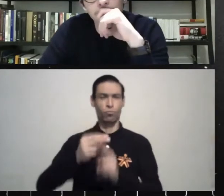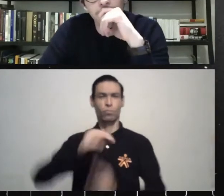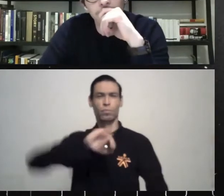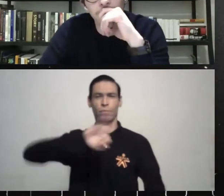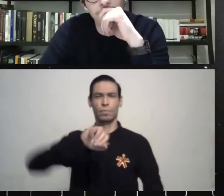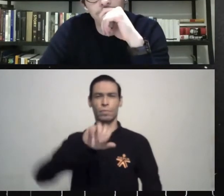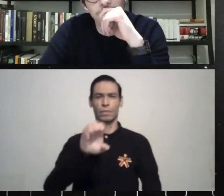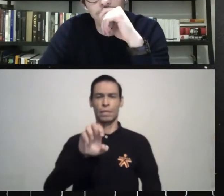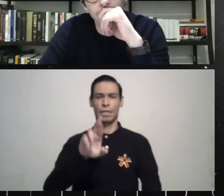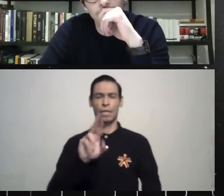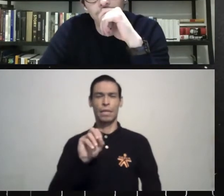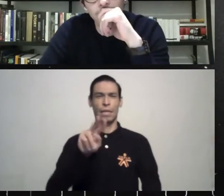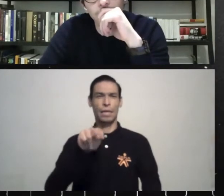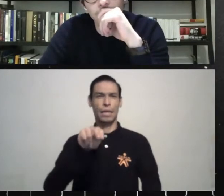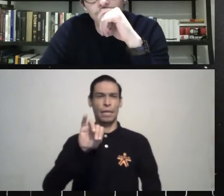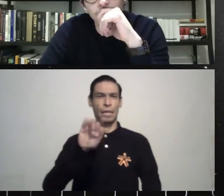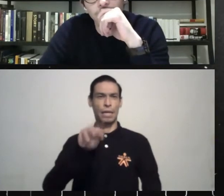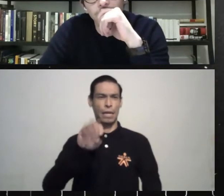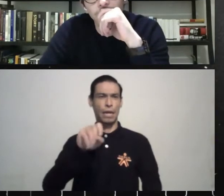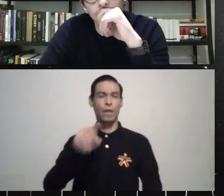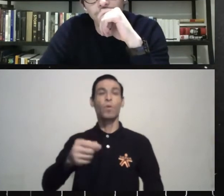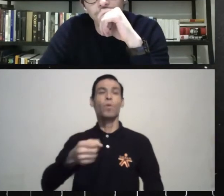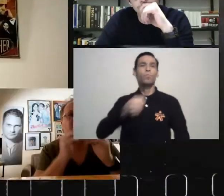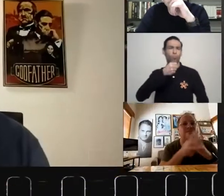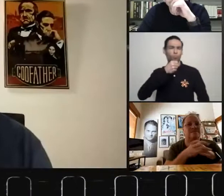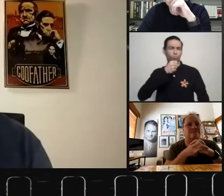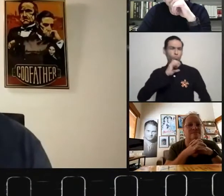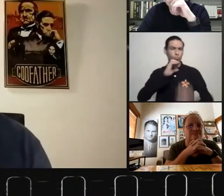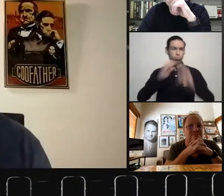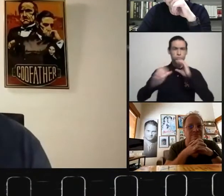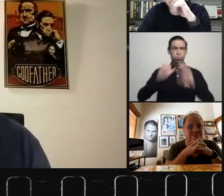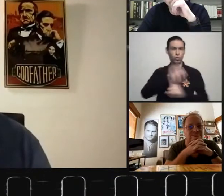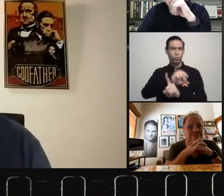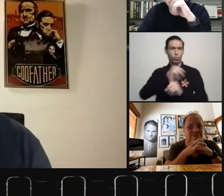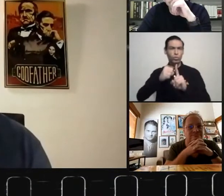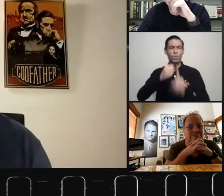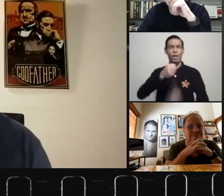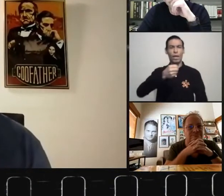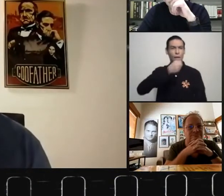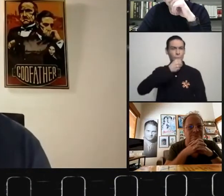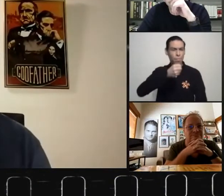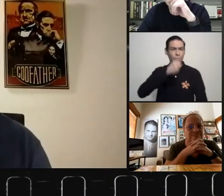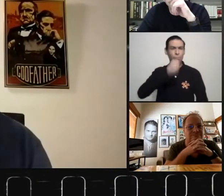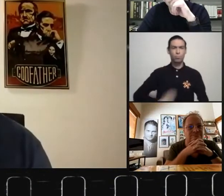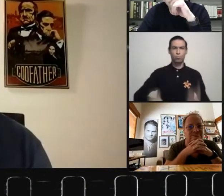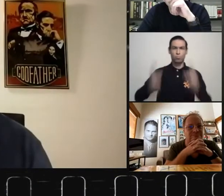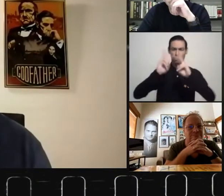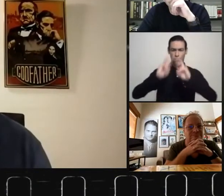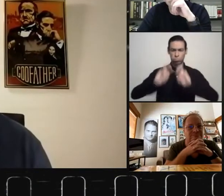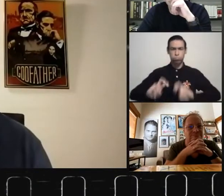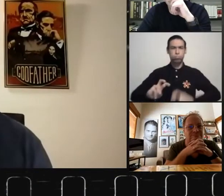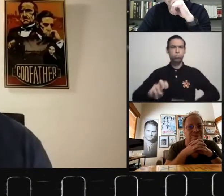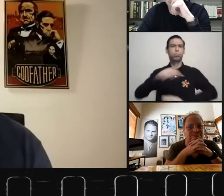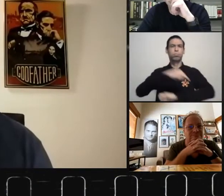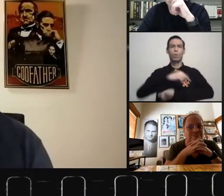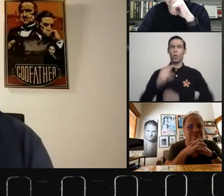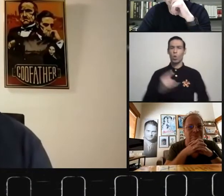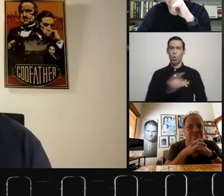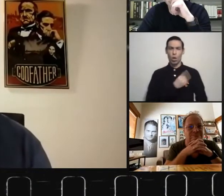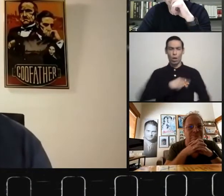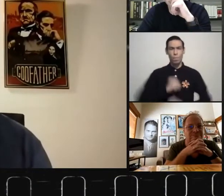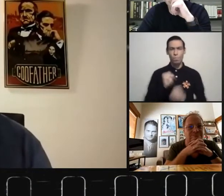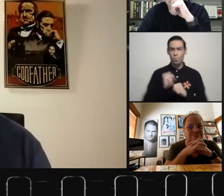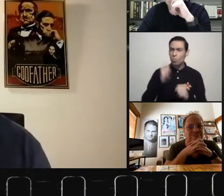hoy. Yo soy comunicador social, periodista de la Universidad de Antioquia, profesor, investigador de la Universidad de La Sabana y doctor en comunicación. Y